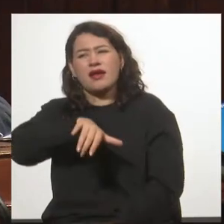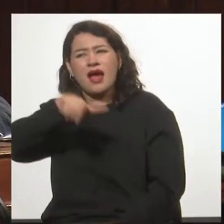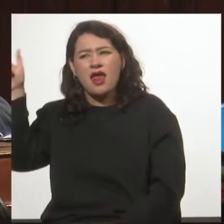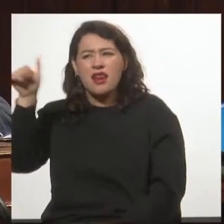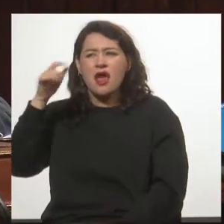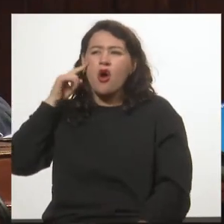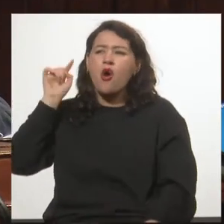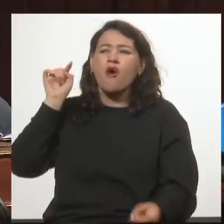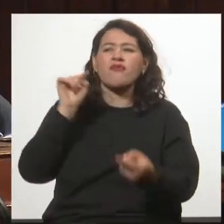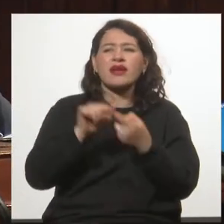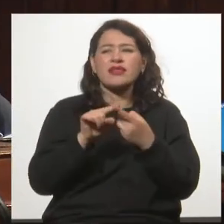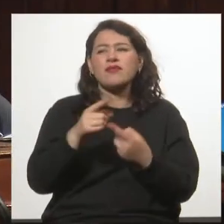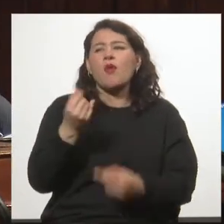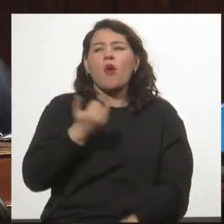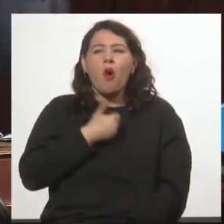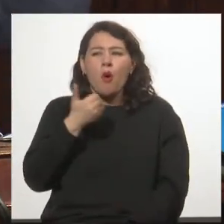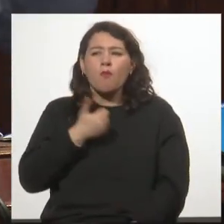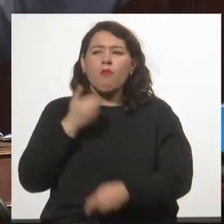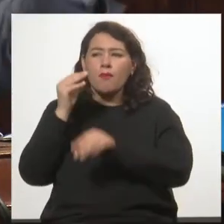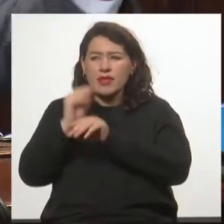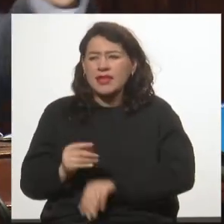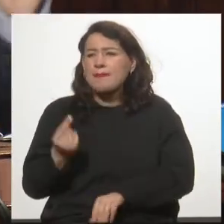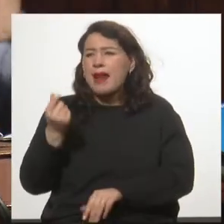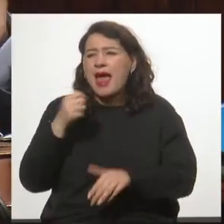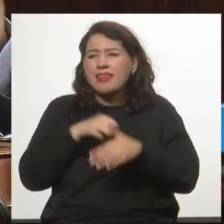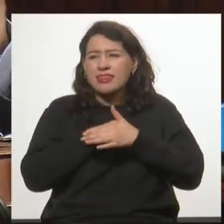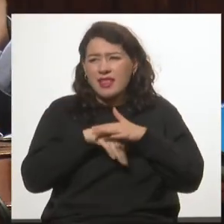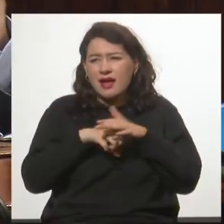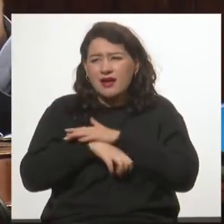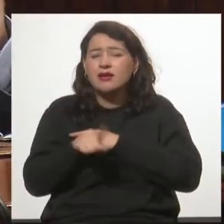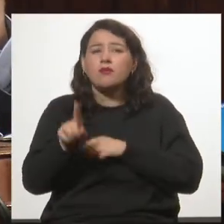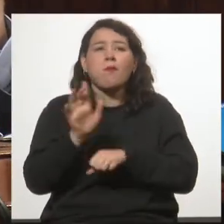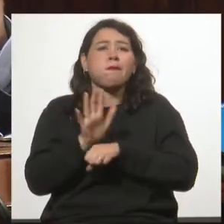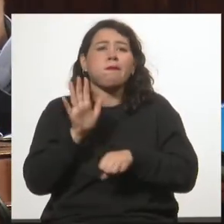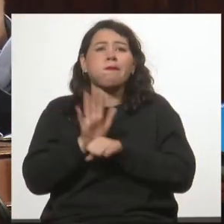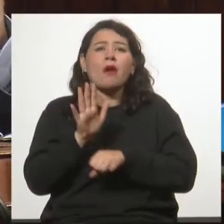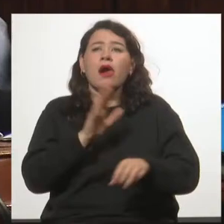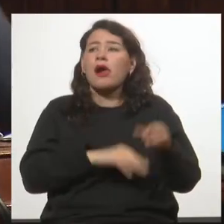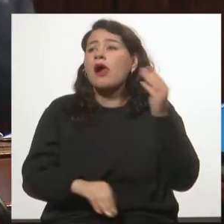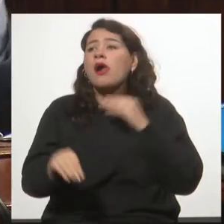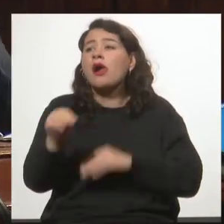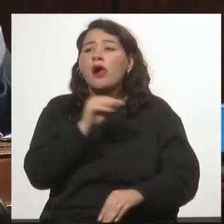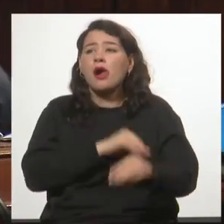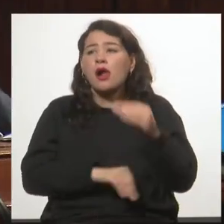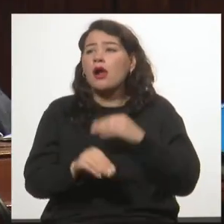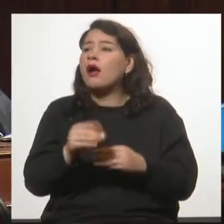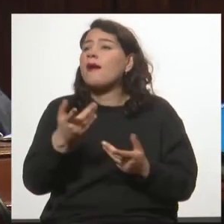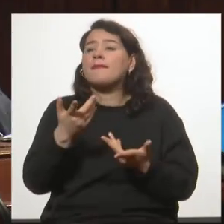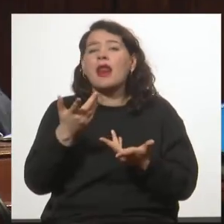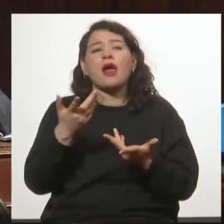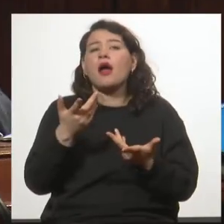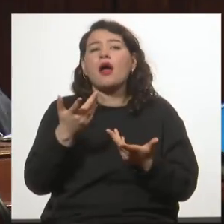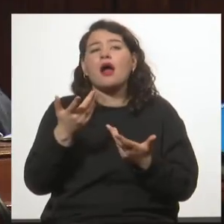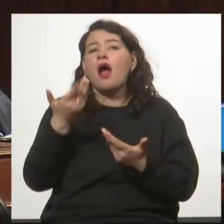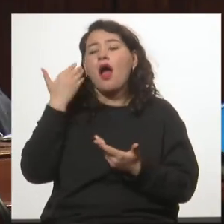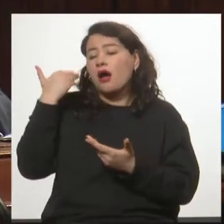en fondos públicos un gran montaje delante de la arena gran montaje